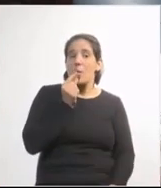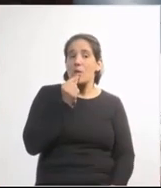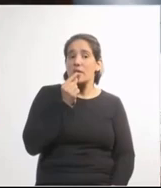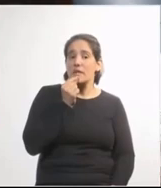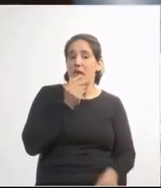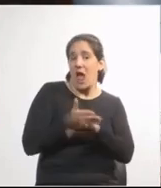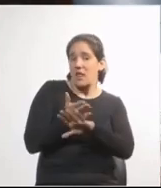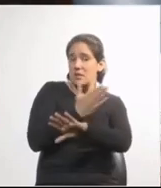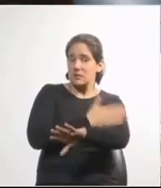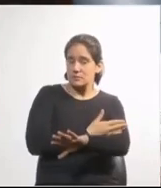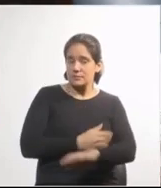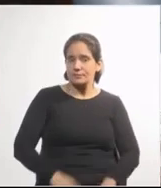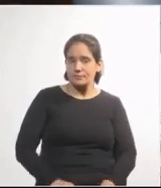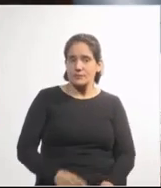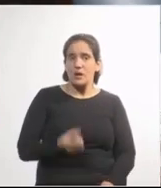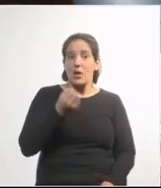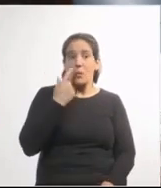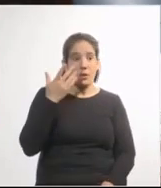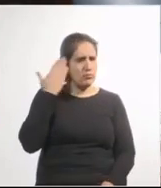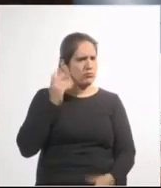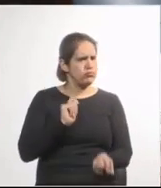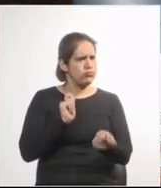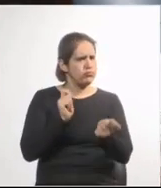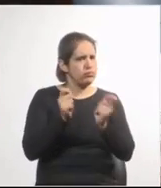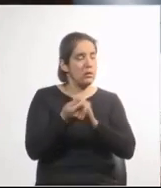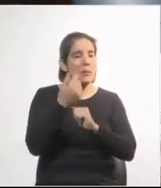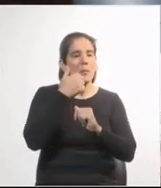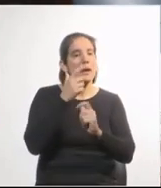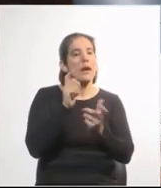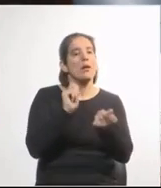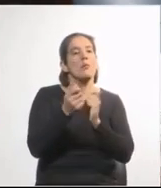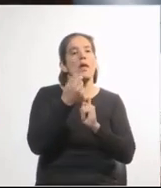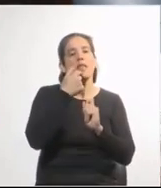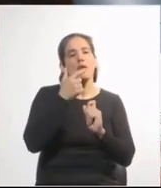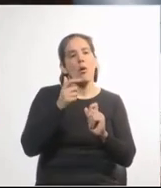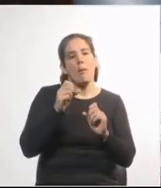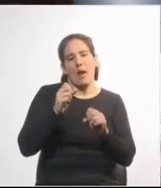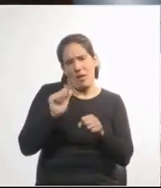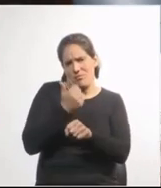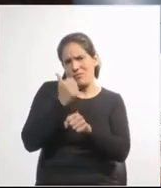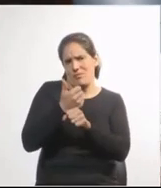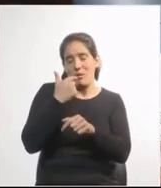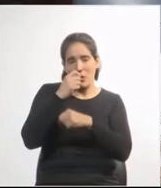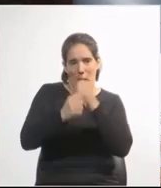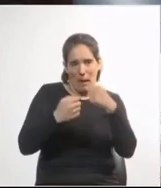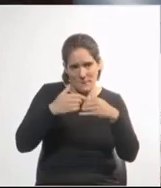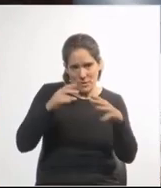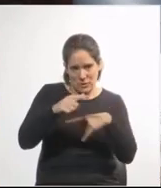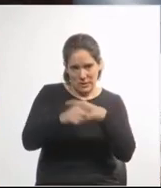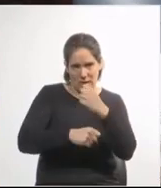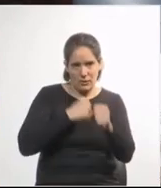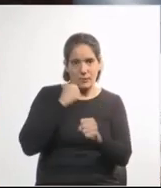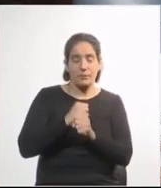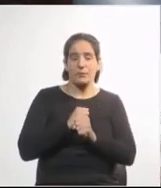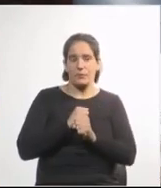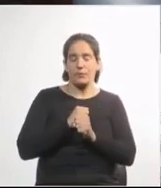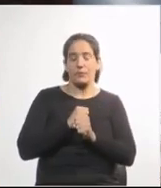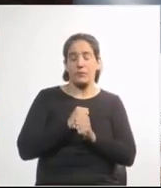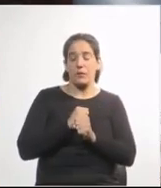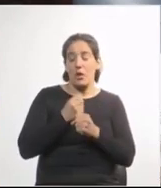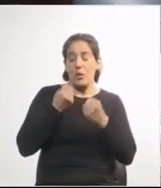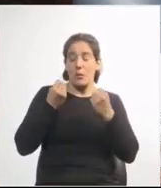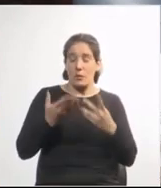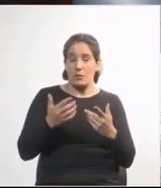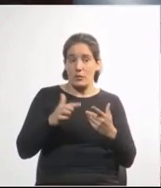fue removida para consolidar los éxitos, declaró el ministro a principios de este año. Tras